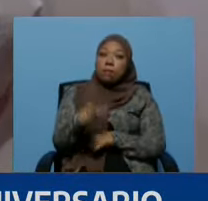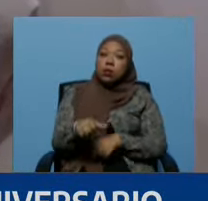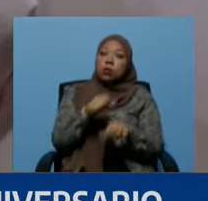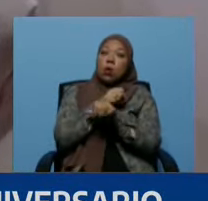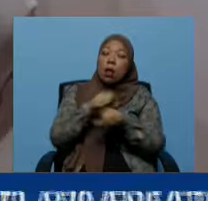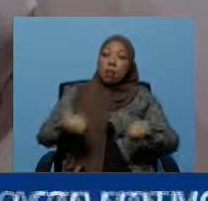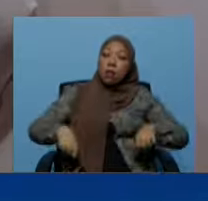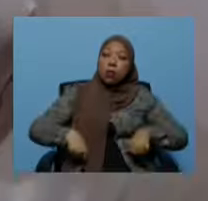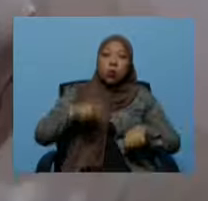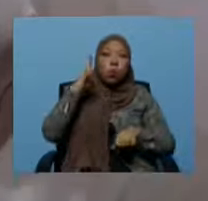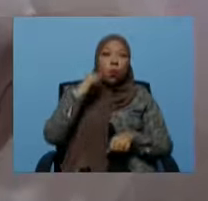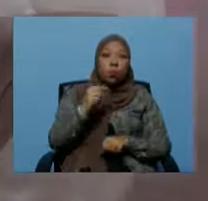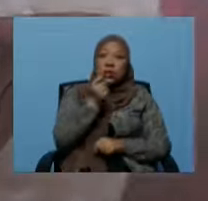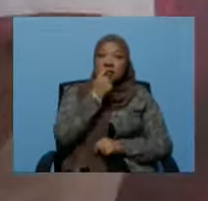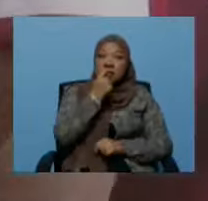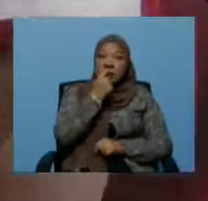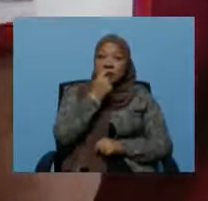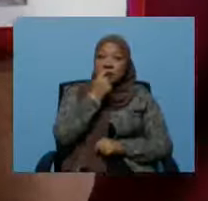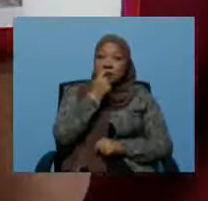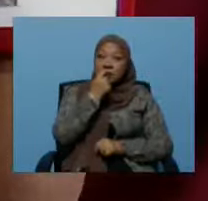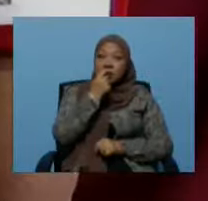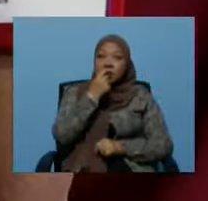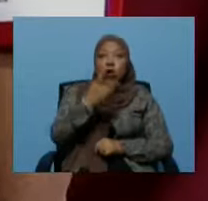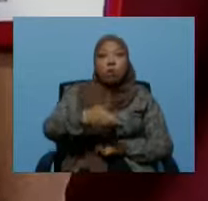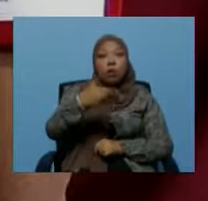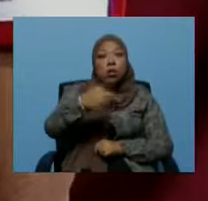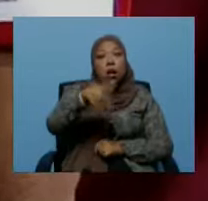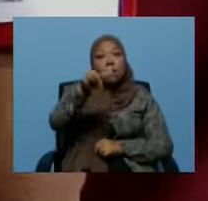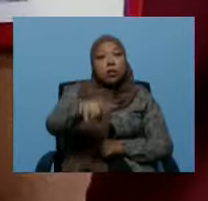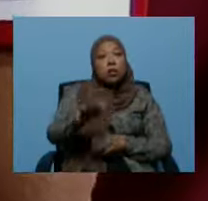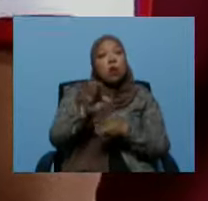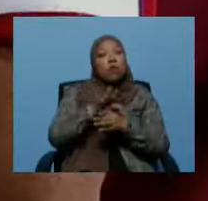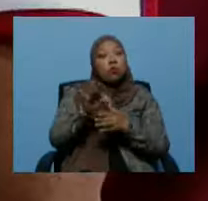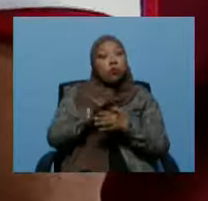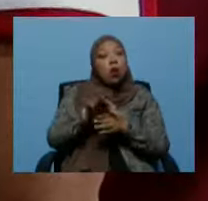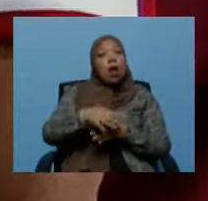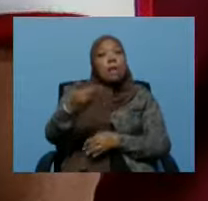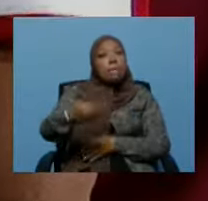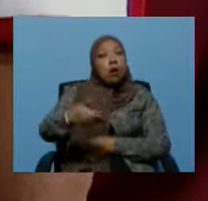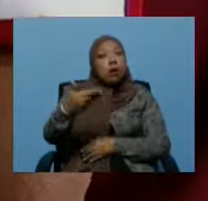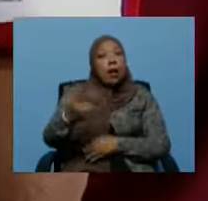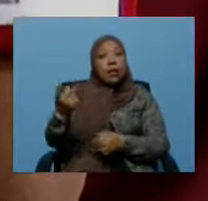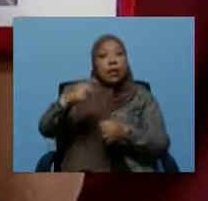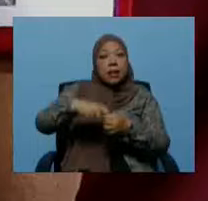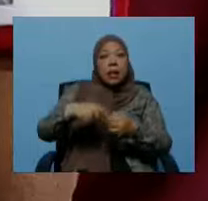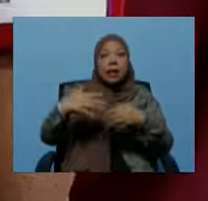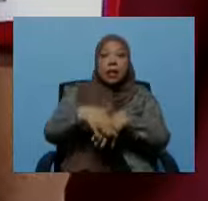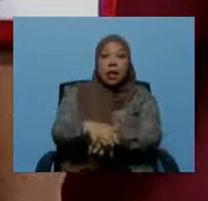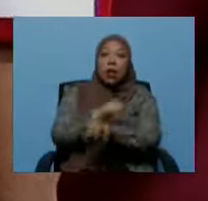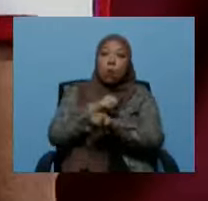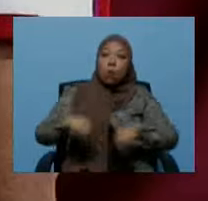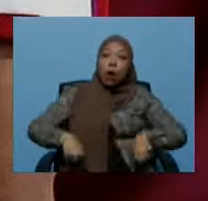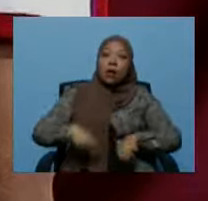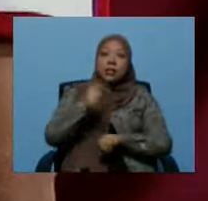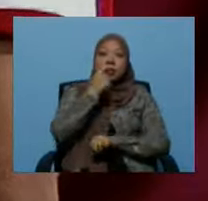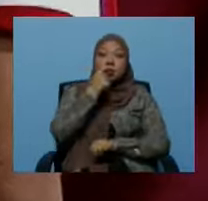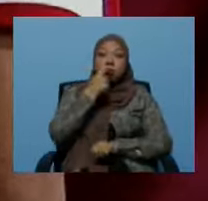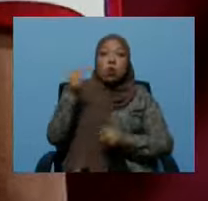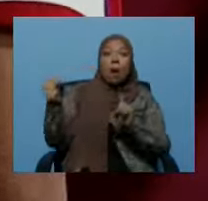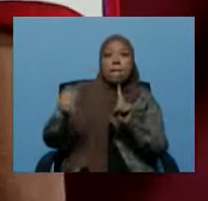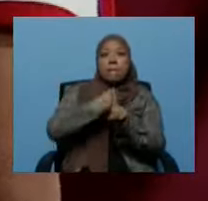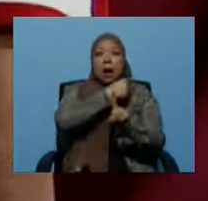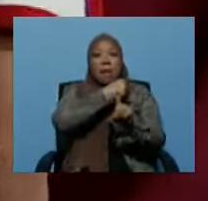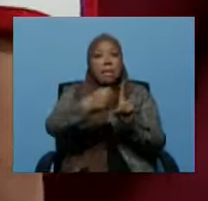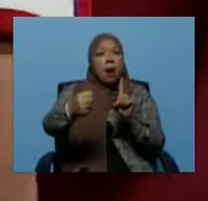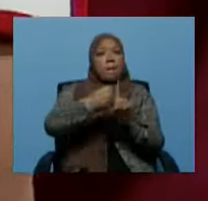la condecoración a estos importantes funcionarios e integrantes de la Guardia Nacional Bolivariana que fueron